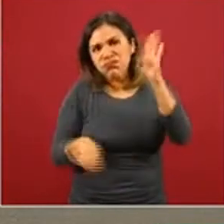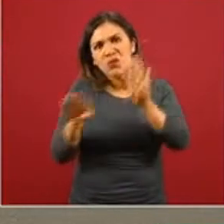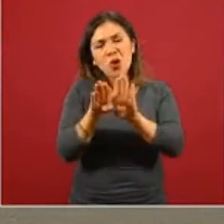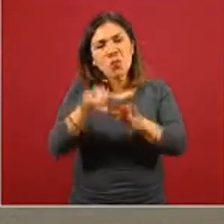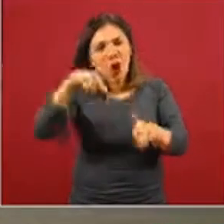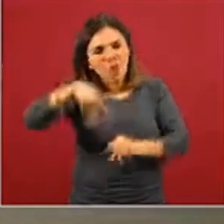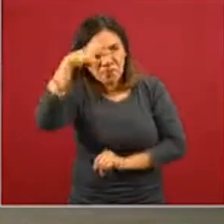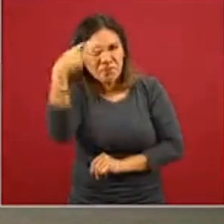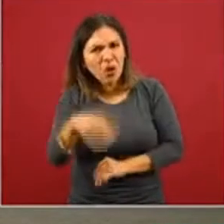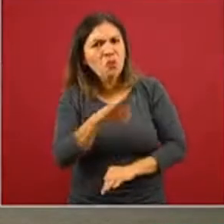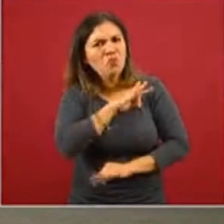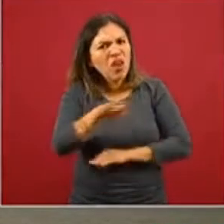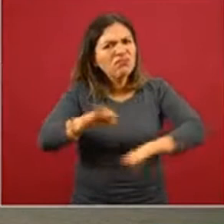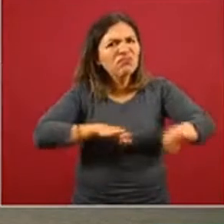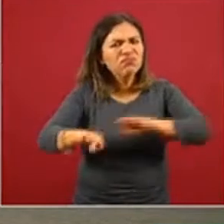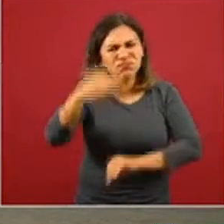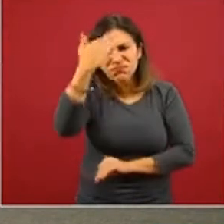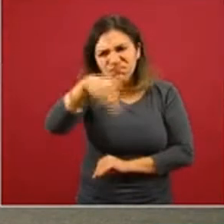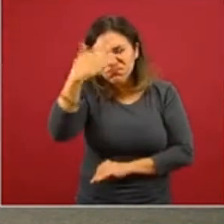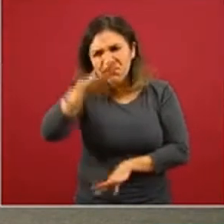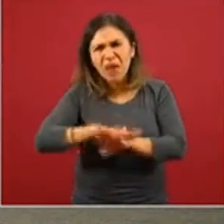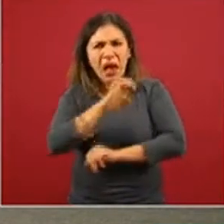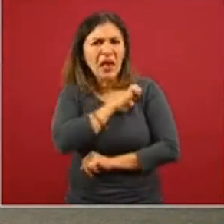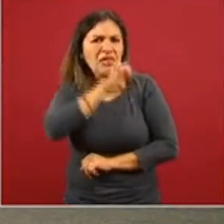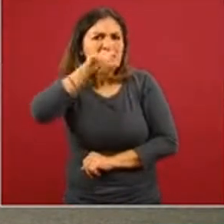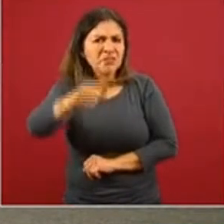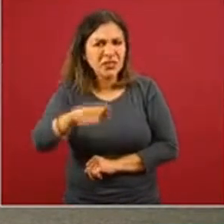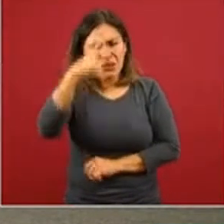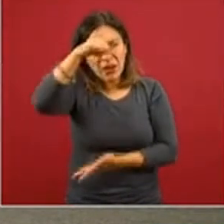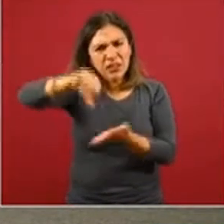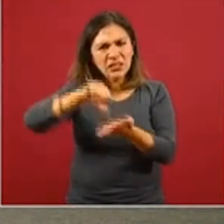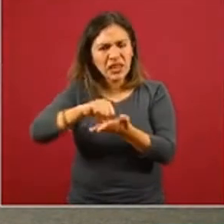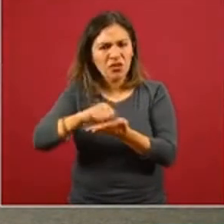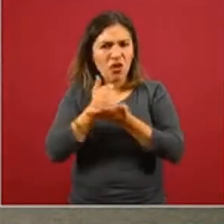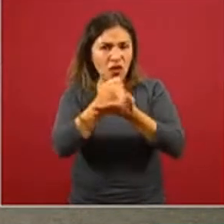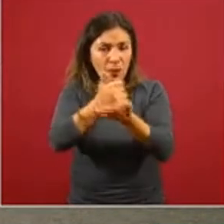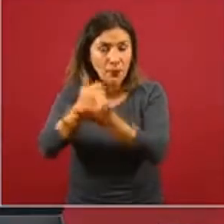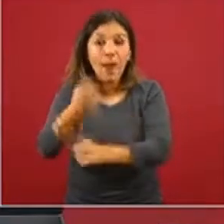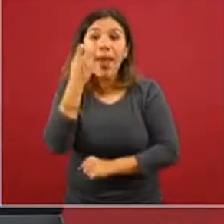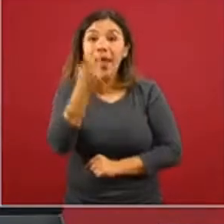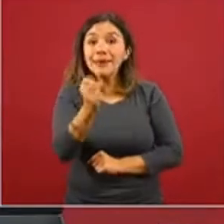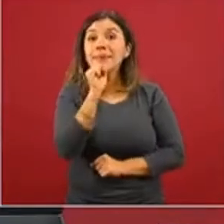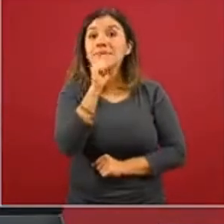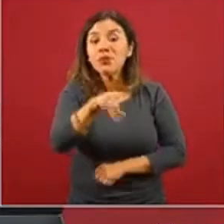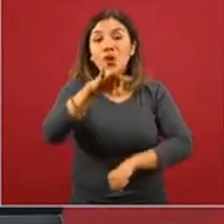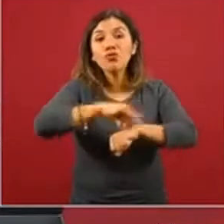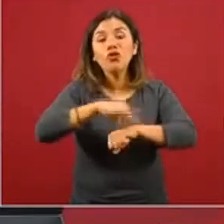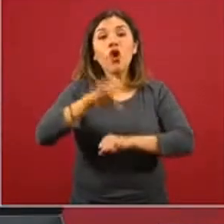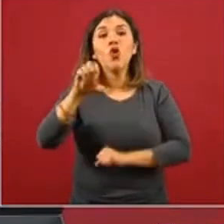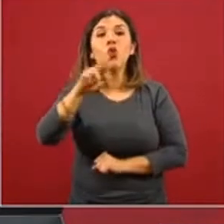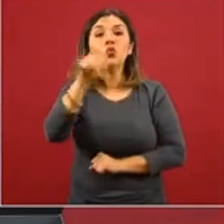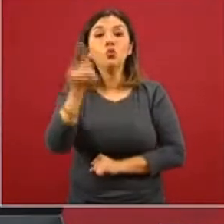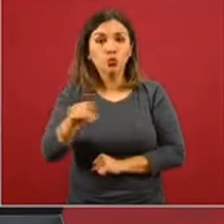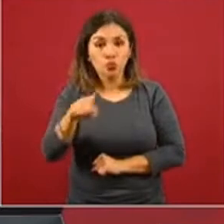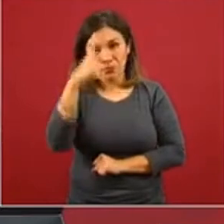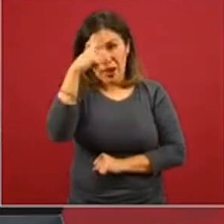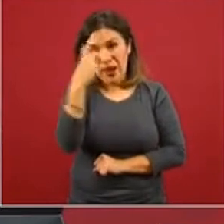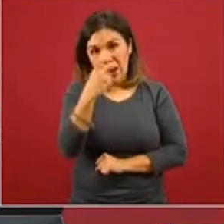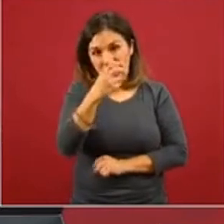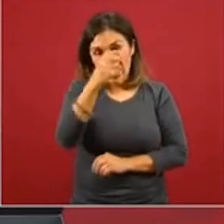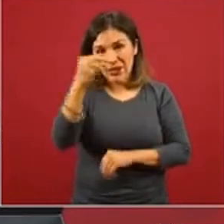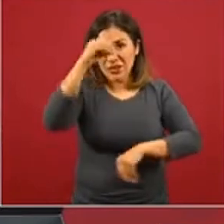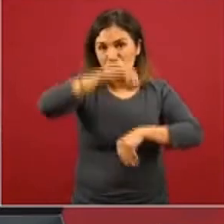competencia técnica de nuestros colegas que han encabezado centros colaboradores. Y ese es el caso del doctor Cruz Vega en esta división